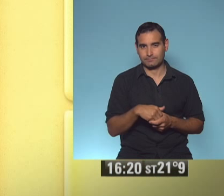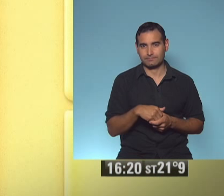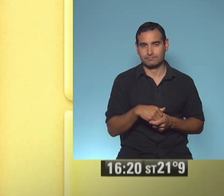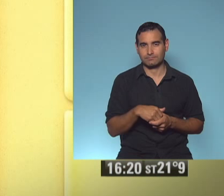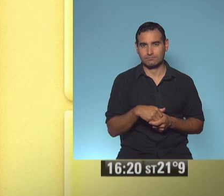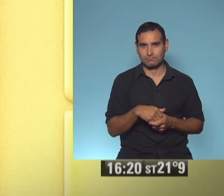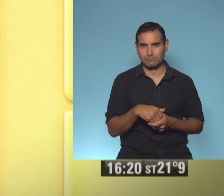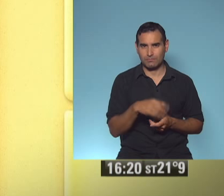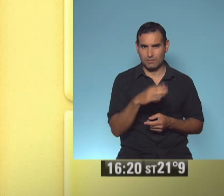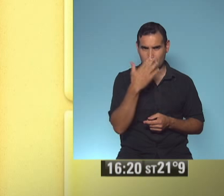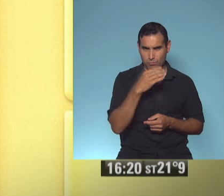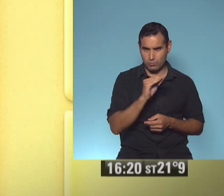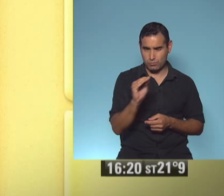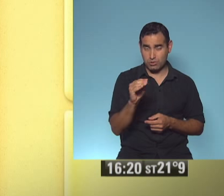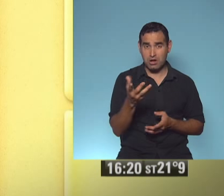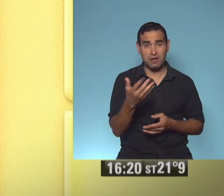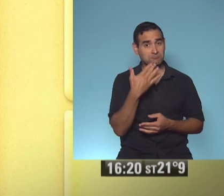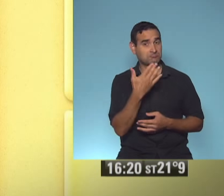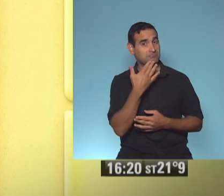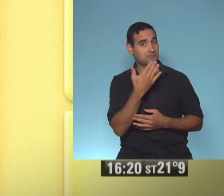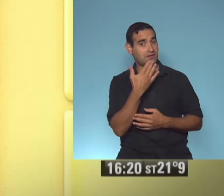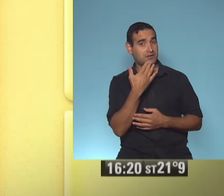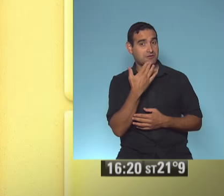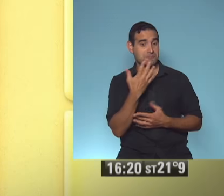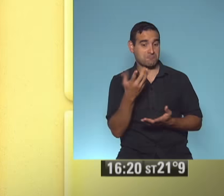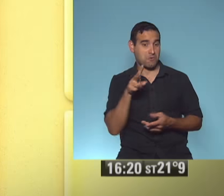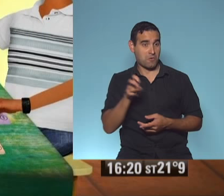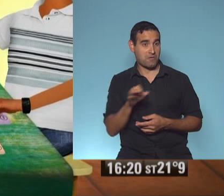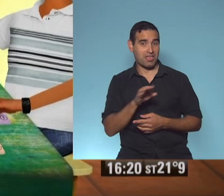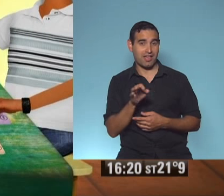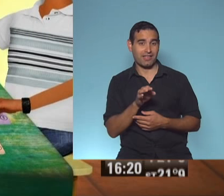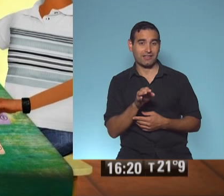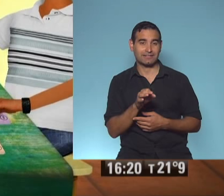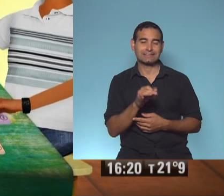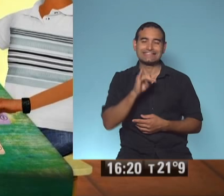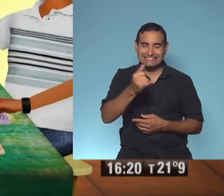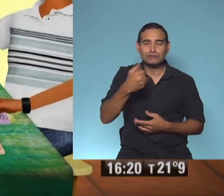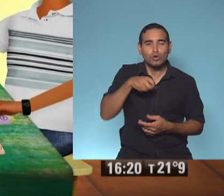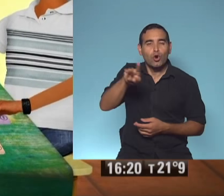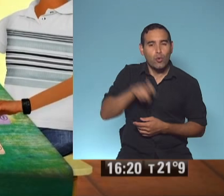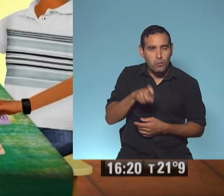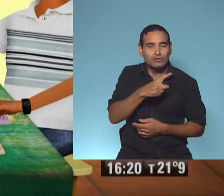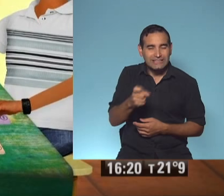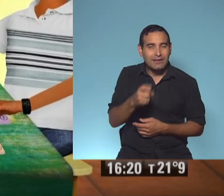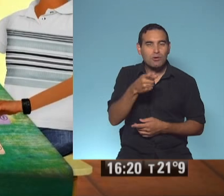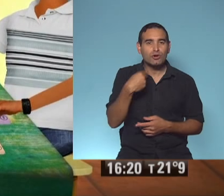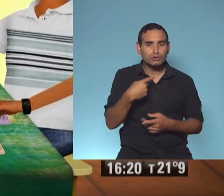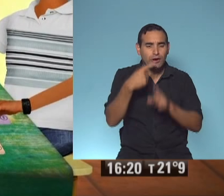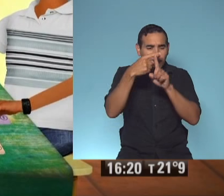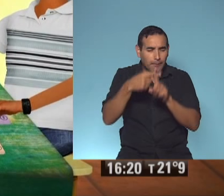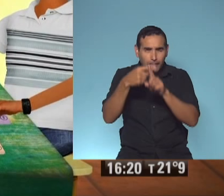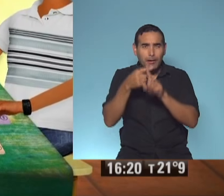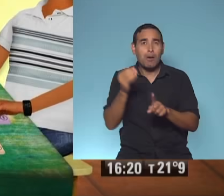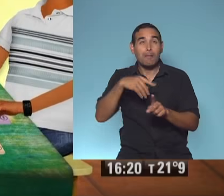¿No cuentan? Bueno, gracias. Si no me los cobras, mejor. Sí, yo te los cobro, pero no los pienso en la